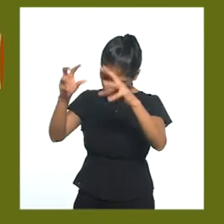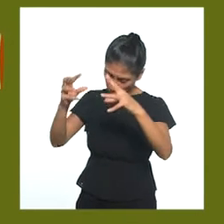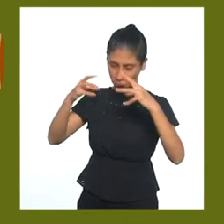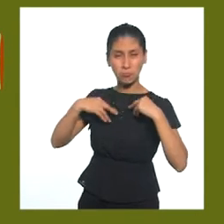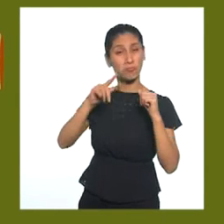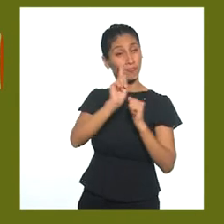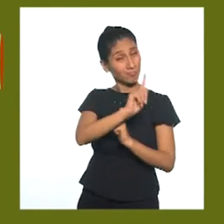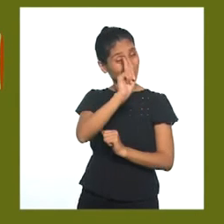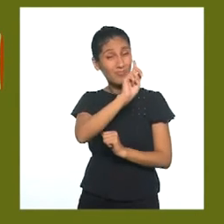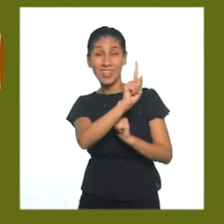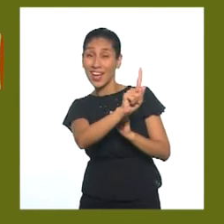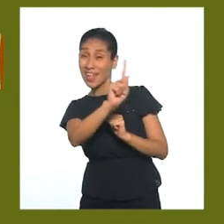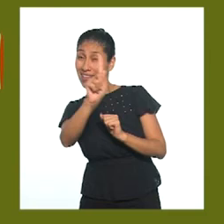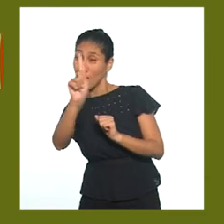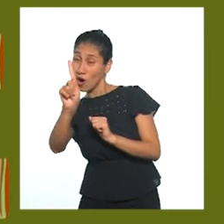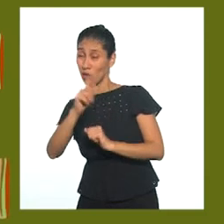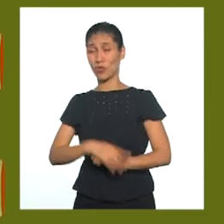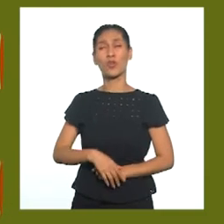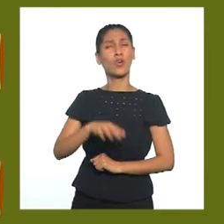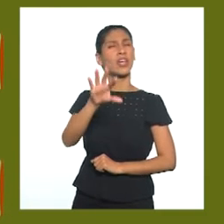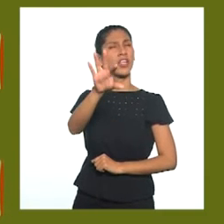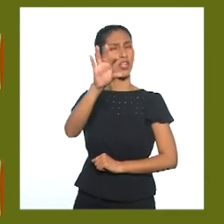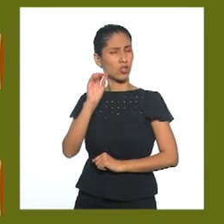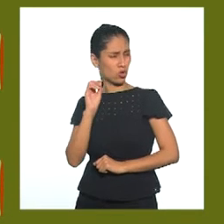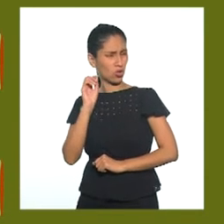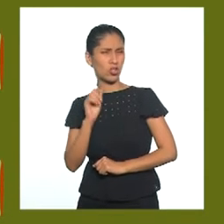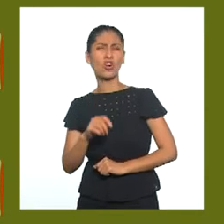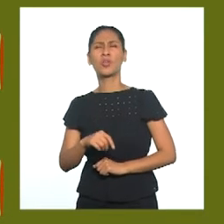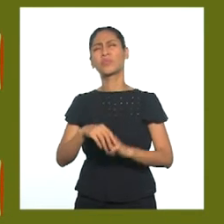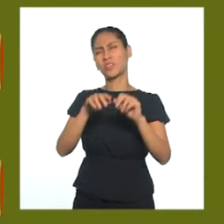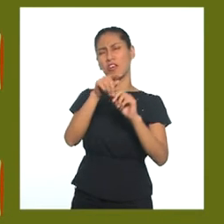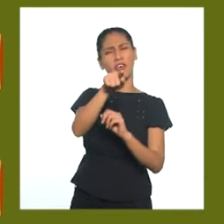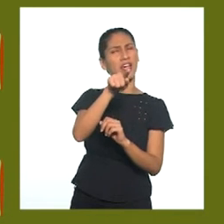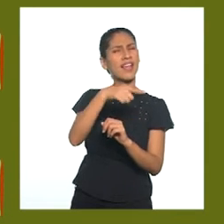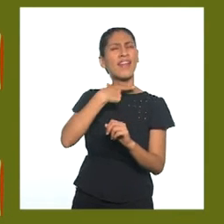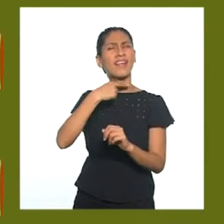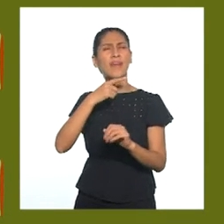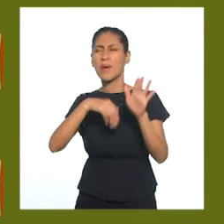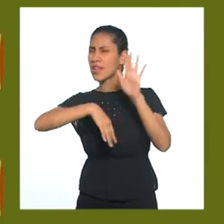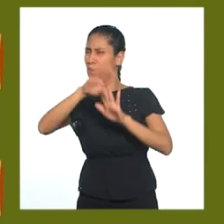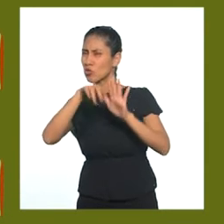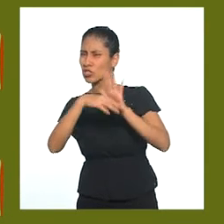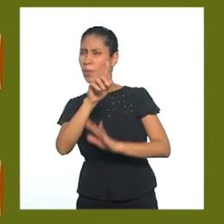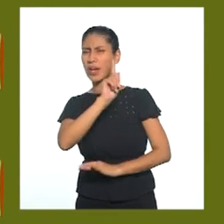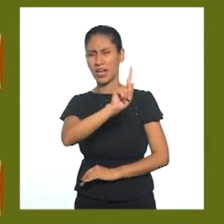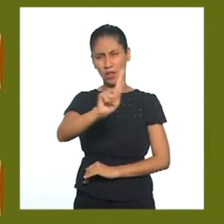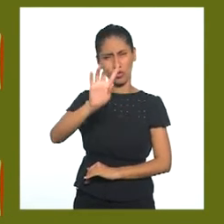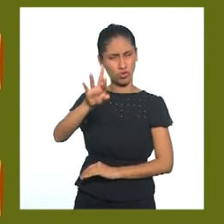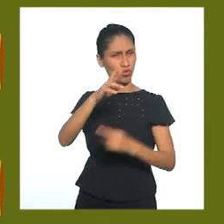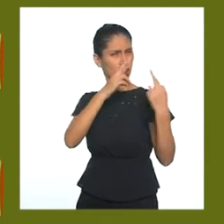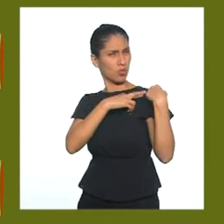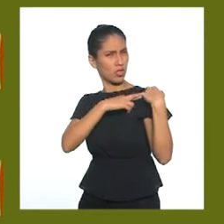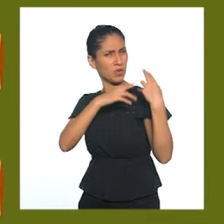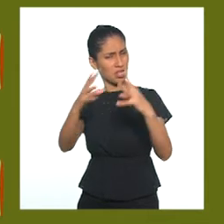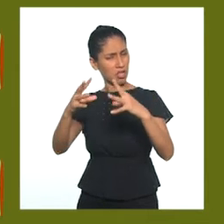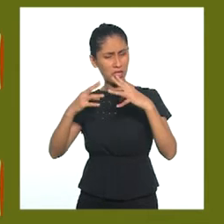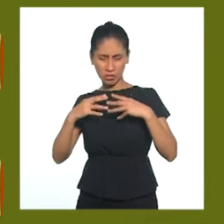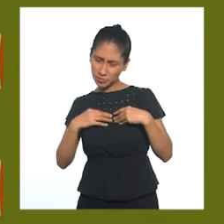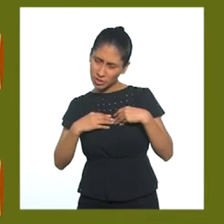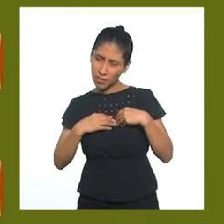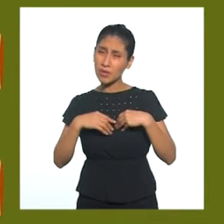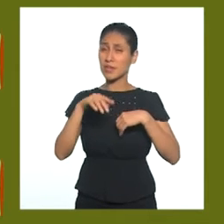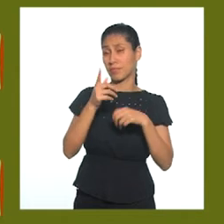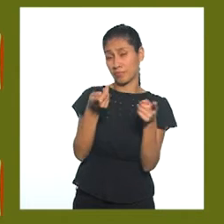Cada uno escogió de acuerdo a sus preferencias y al tiempo que